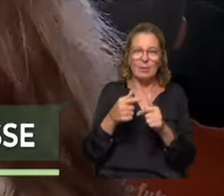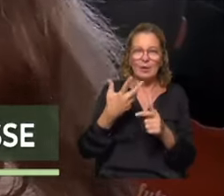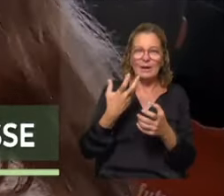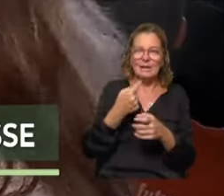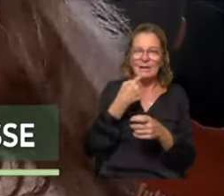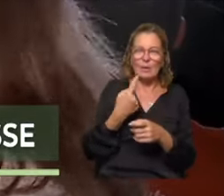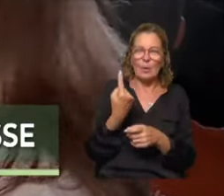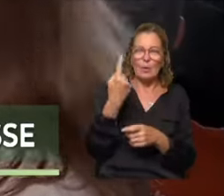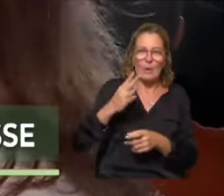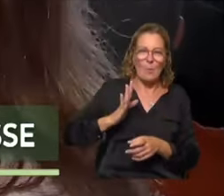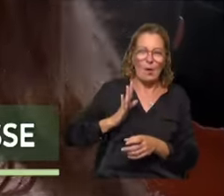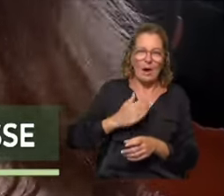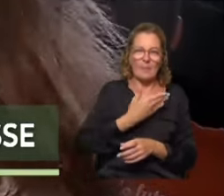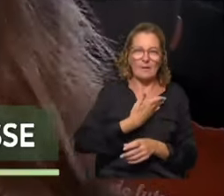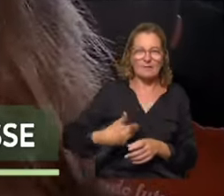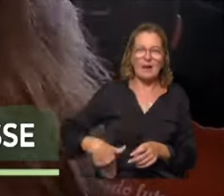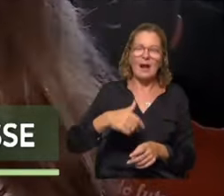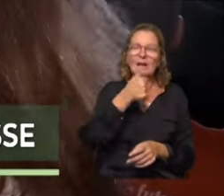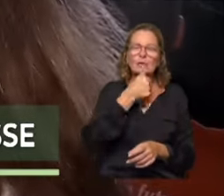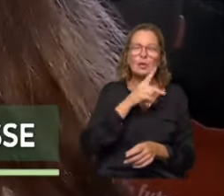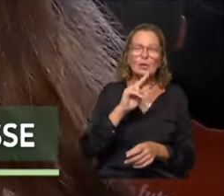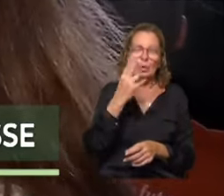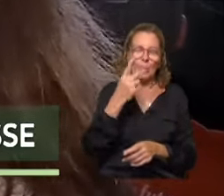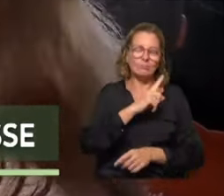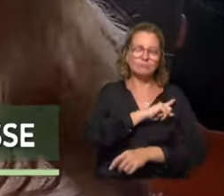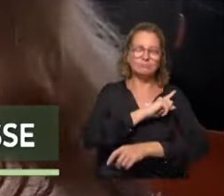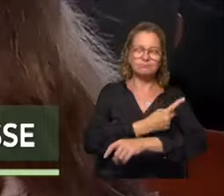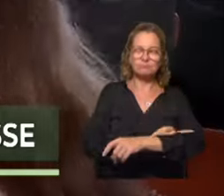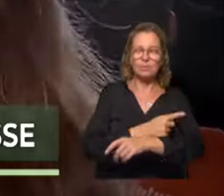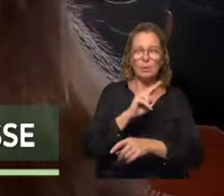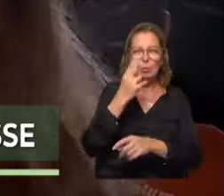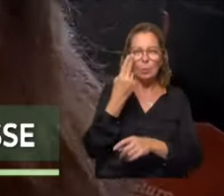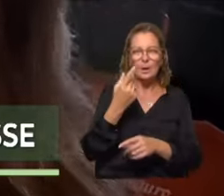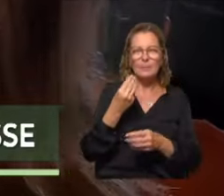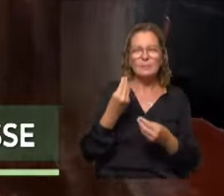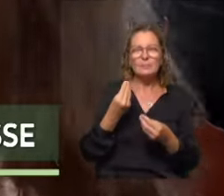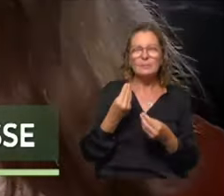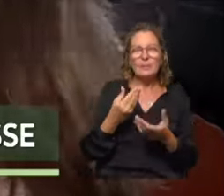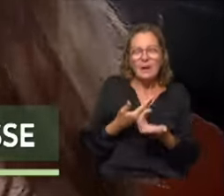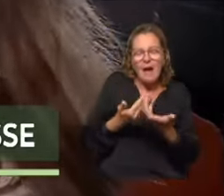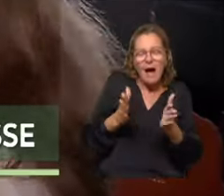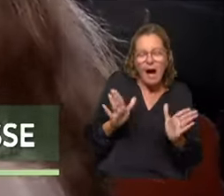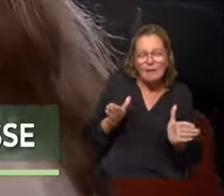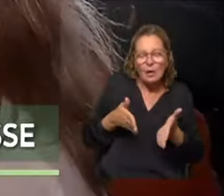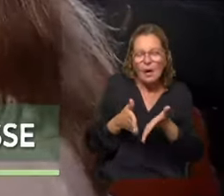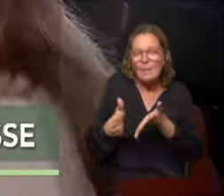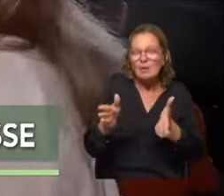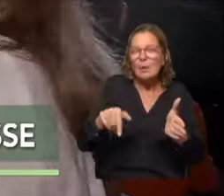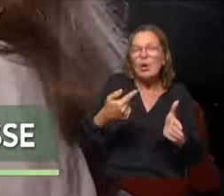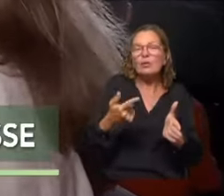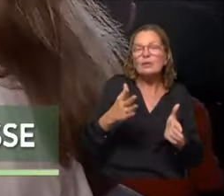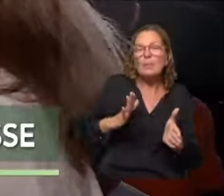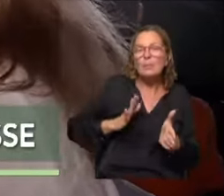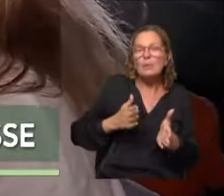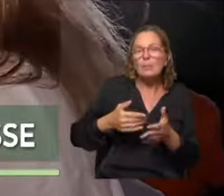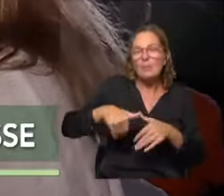de una presidenta mujer, yo creo que la historia de Uruguay lo fortalecería muchísimo para que se abra un camino para otras. Entonces, más